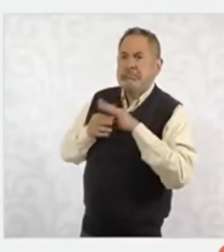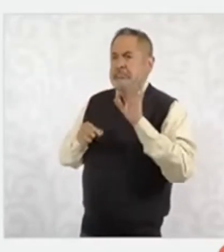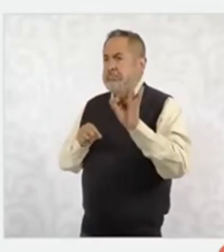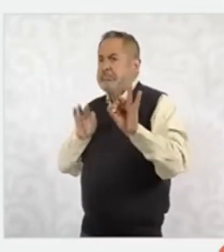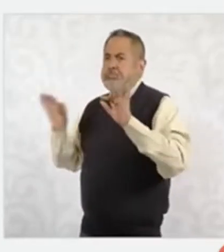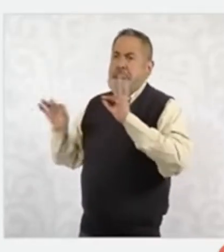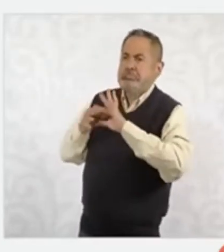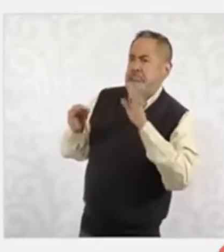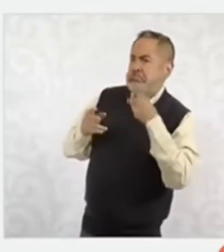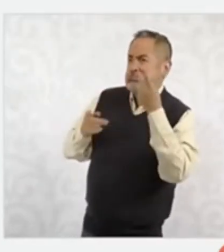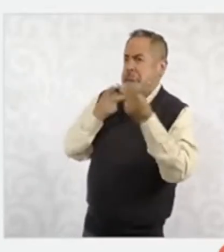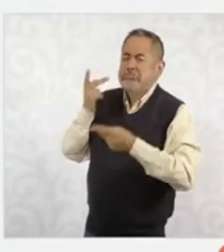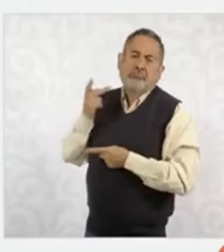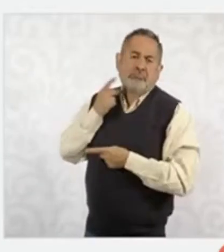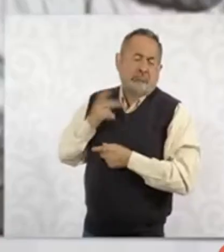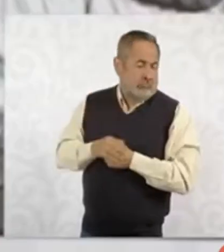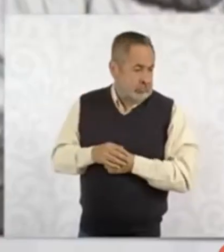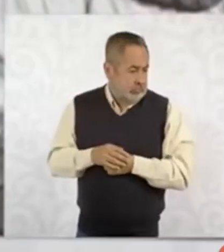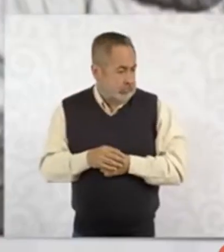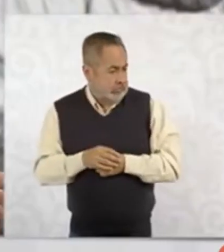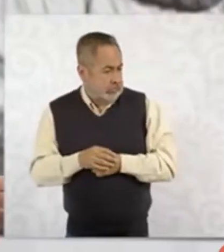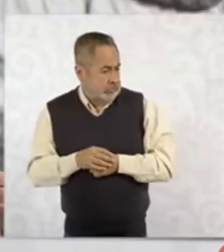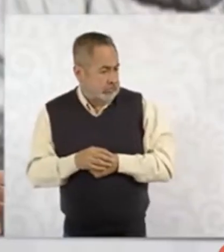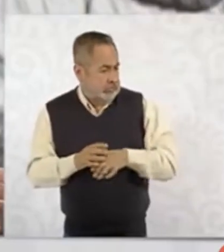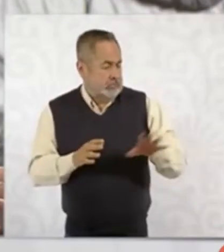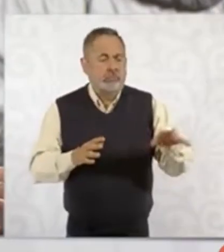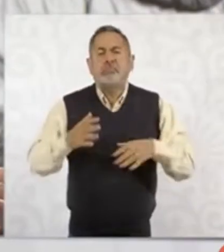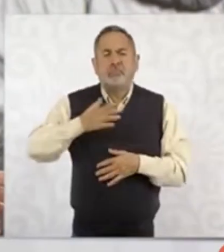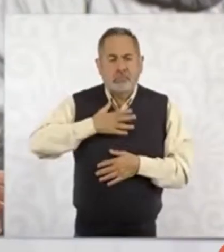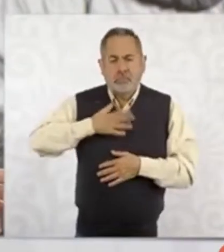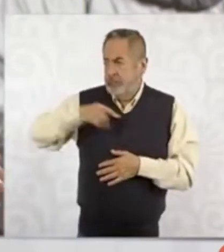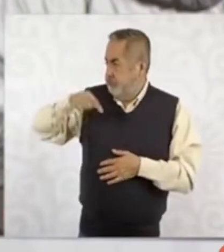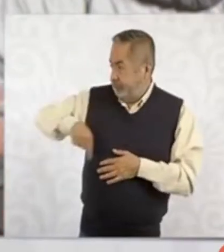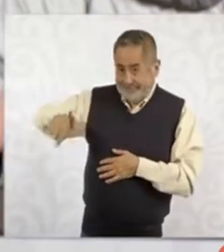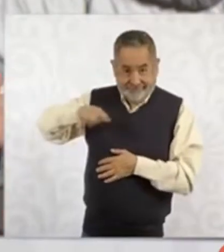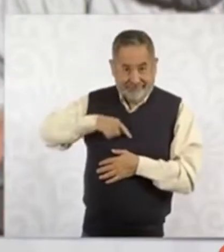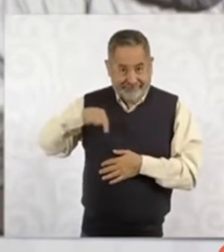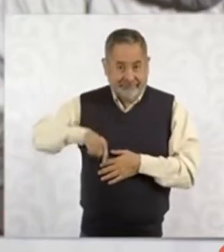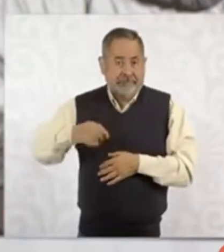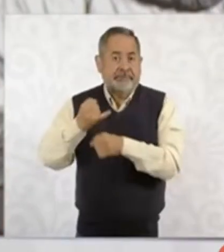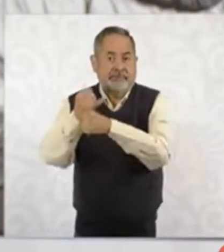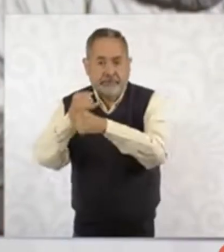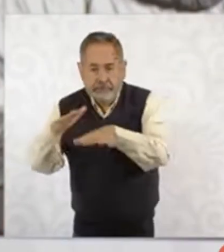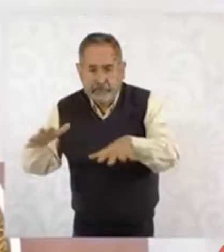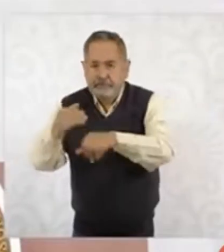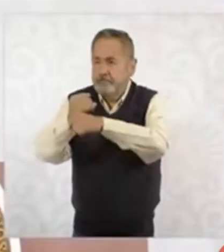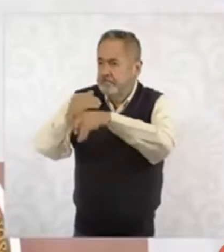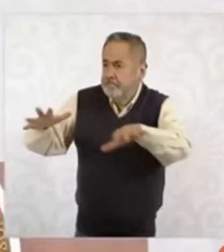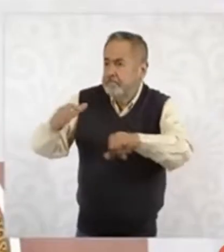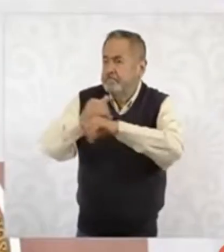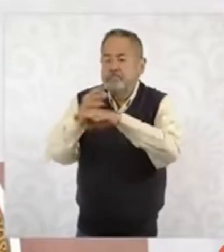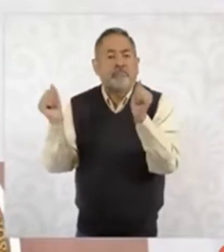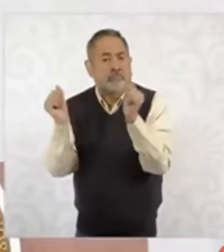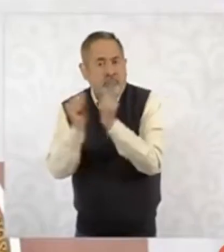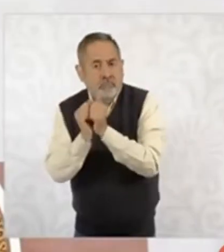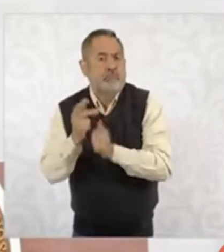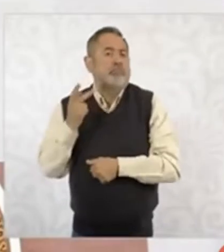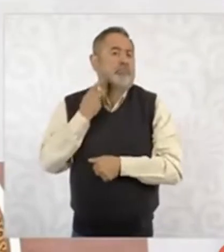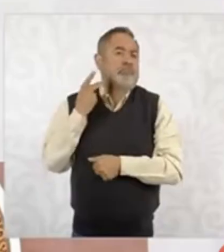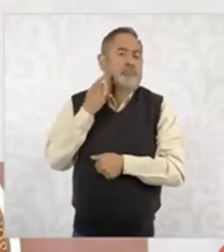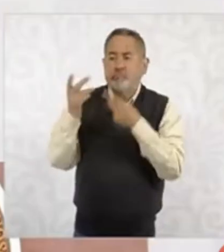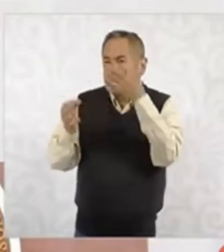Nosotros también desde aquí damos información y también hacemos política, porque la política es la